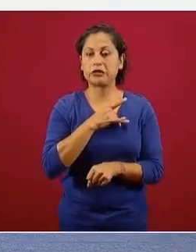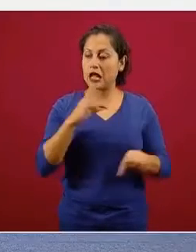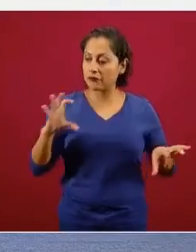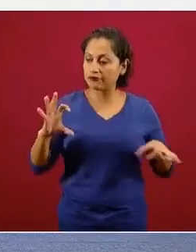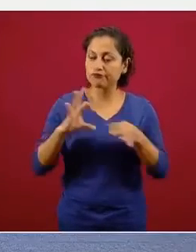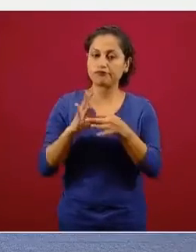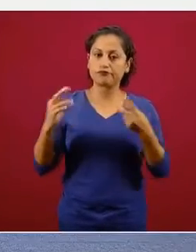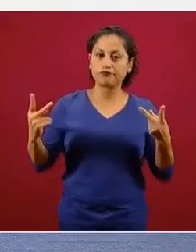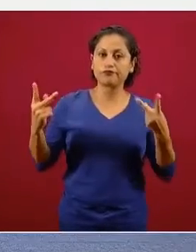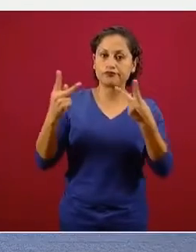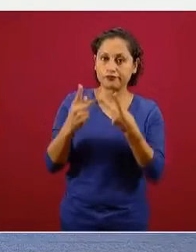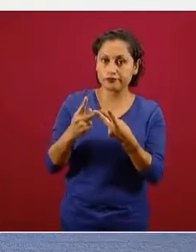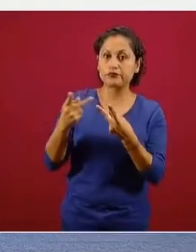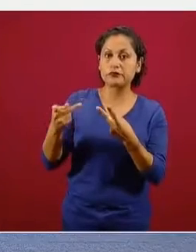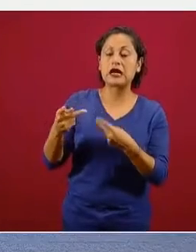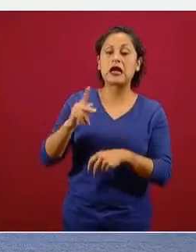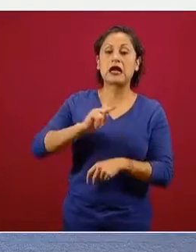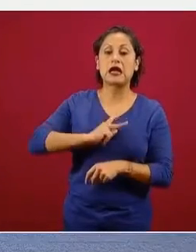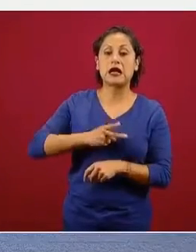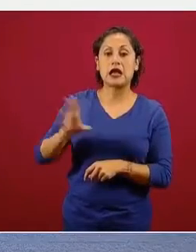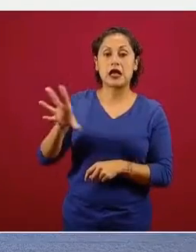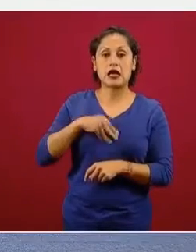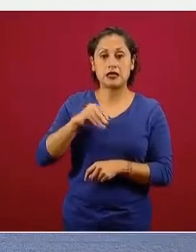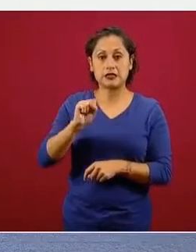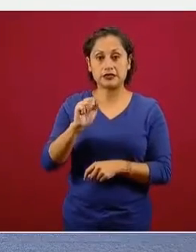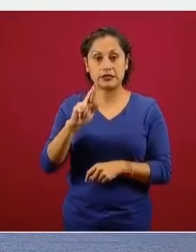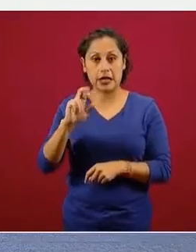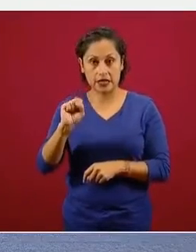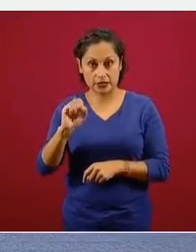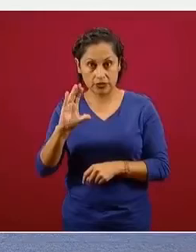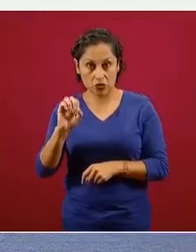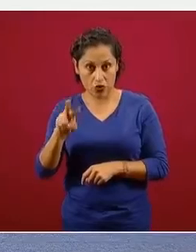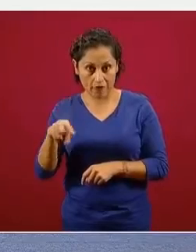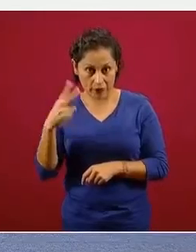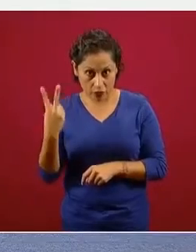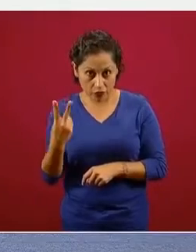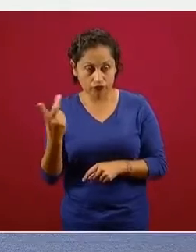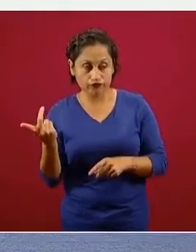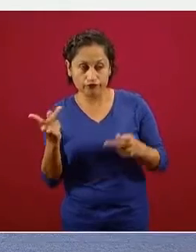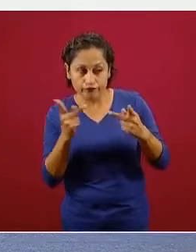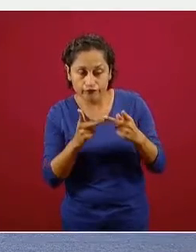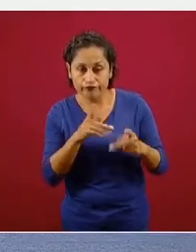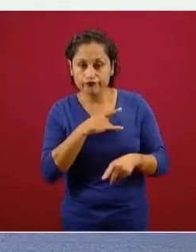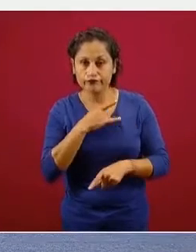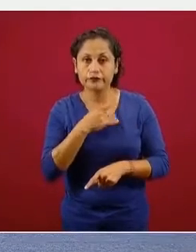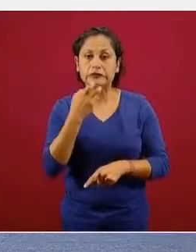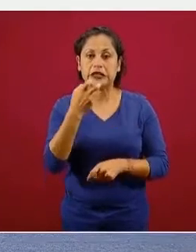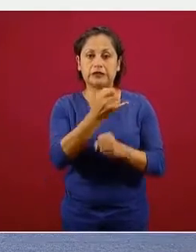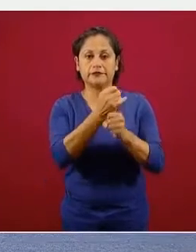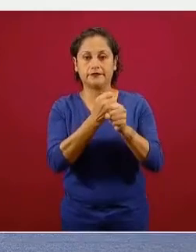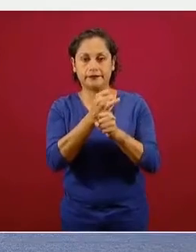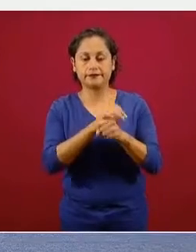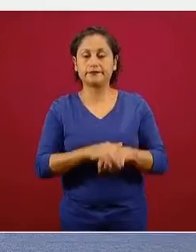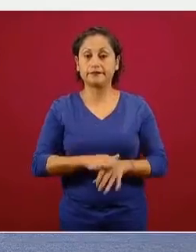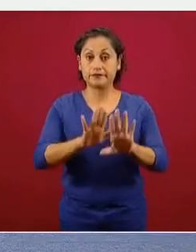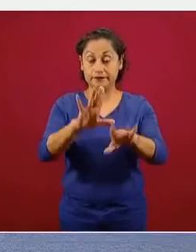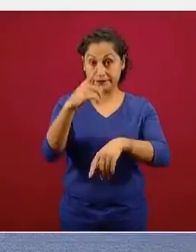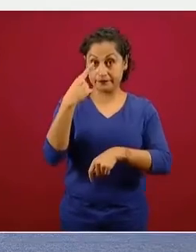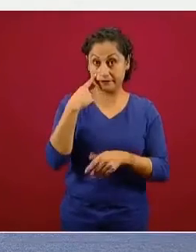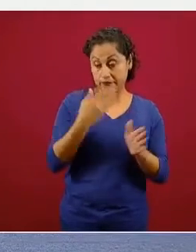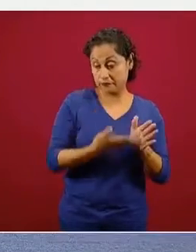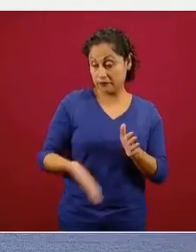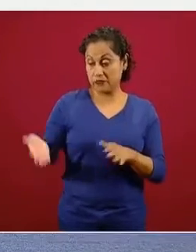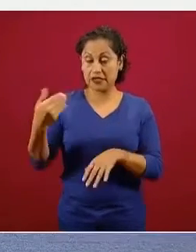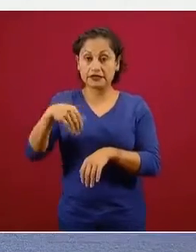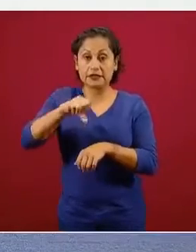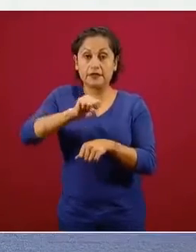de SARS-CoV-2, de infección por SARS-CoV-2, de COVID-19. Por cierto, les comento, a lo largo de esta semana